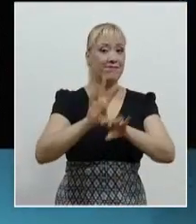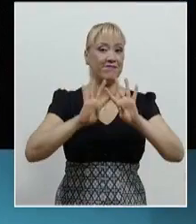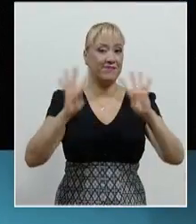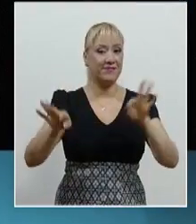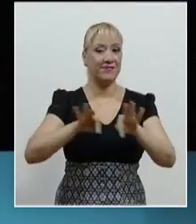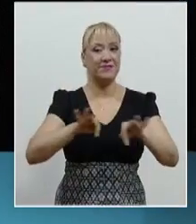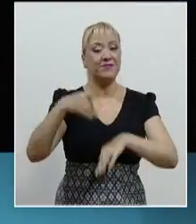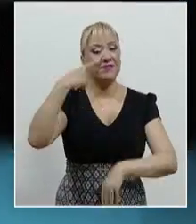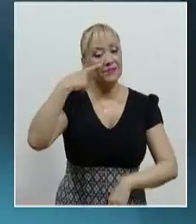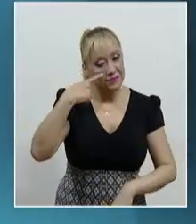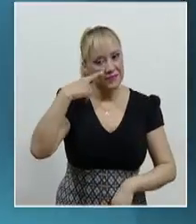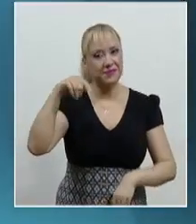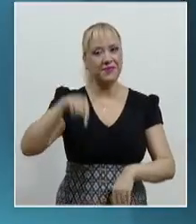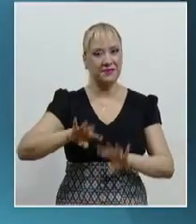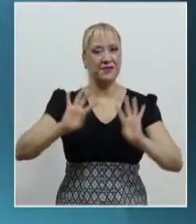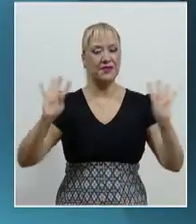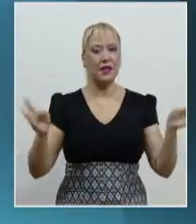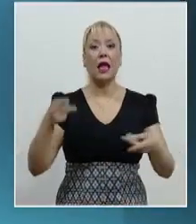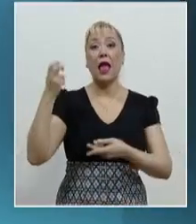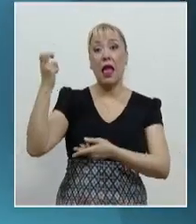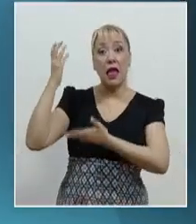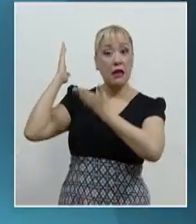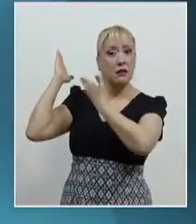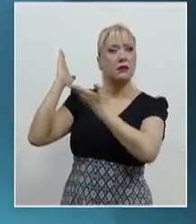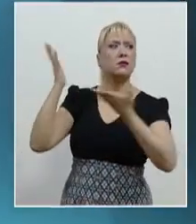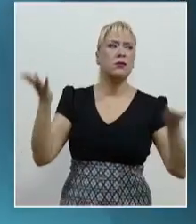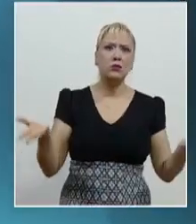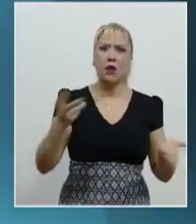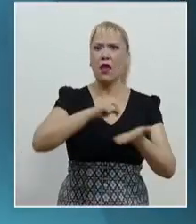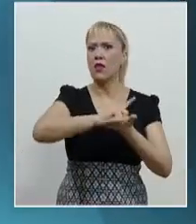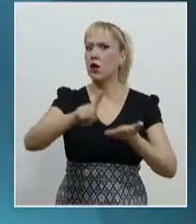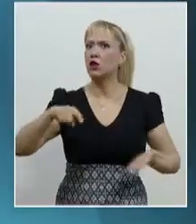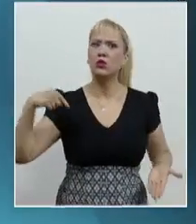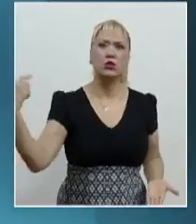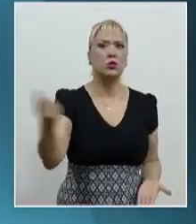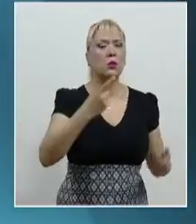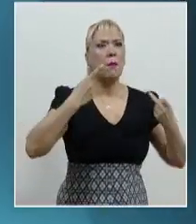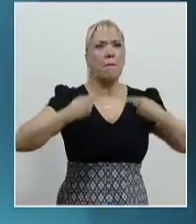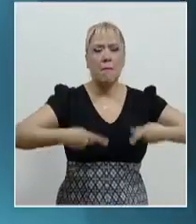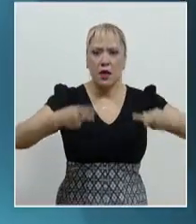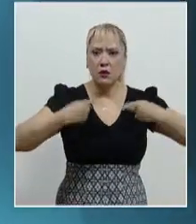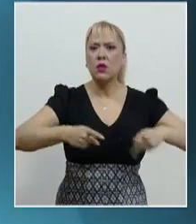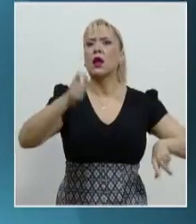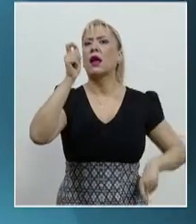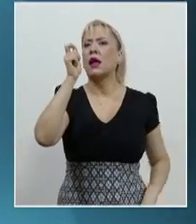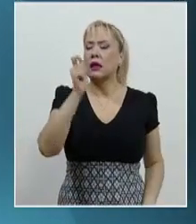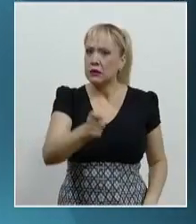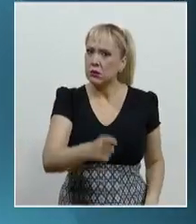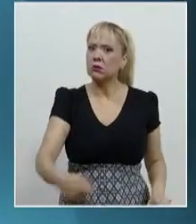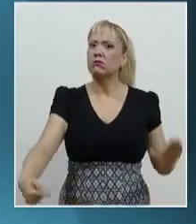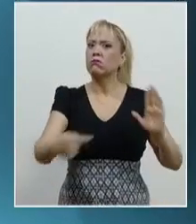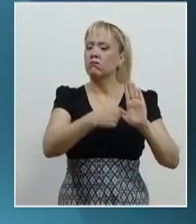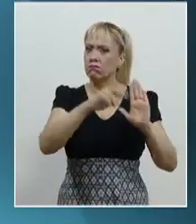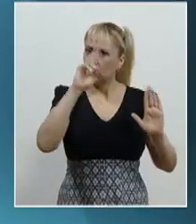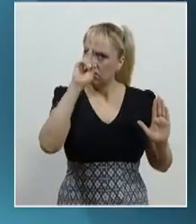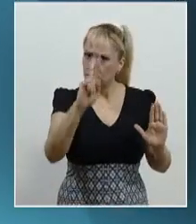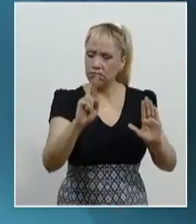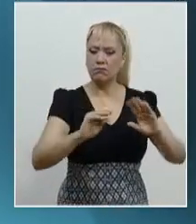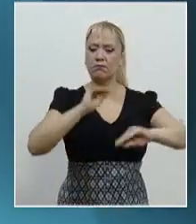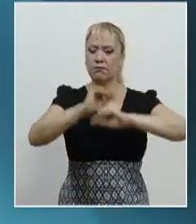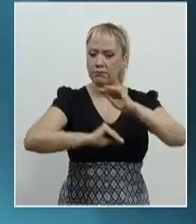Este instrumento jurídico destaca la importancia de que los derechos de todas las personas sean reafirmados,